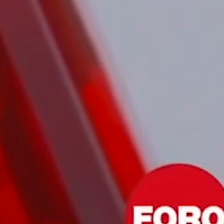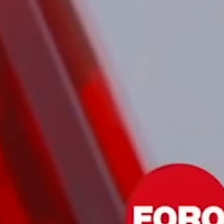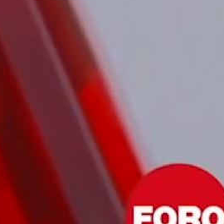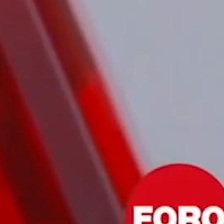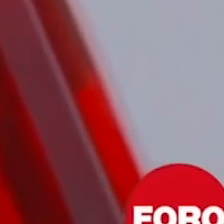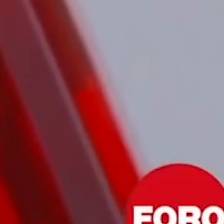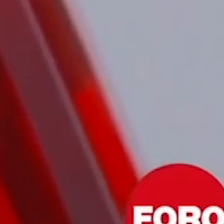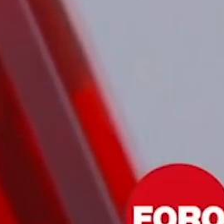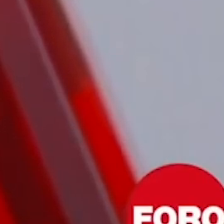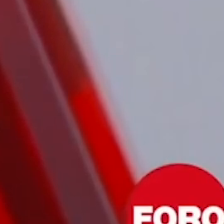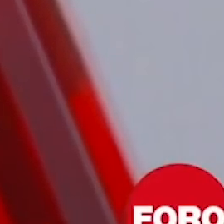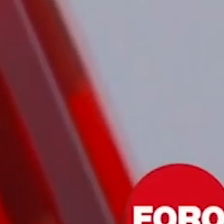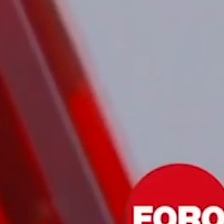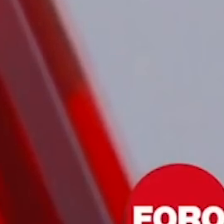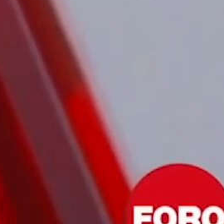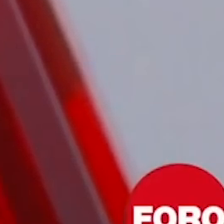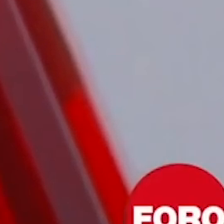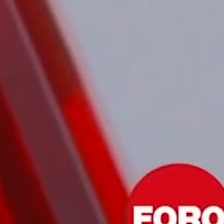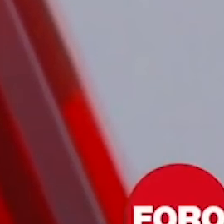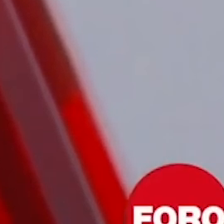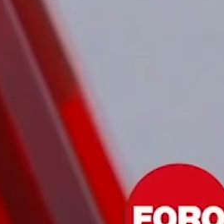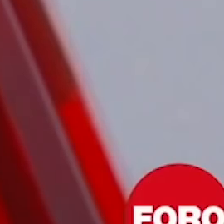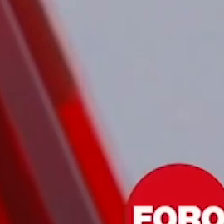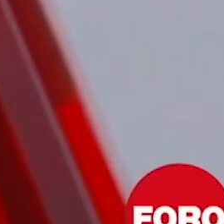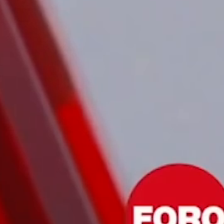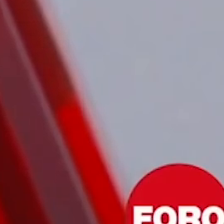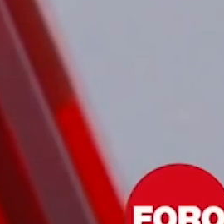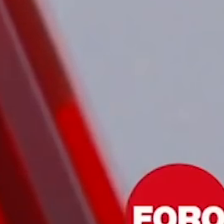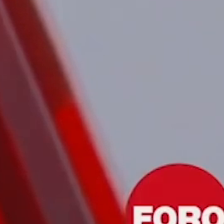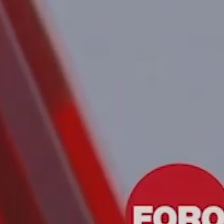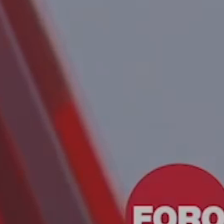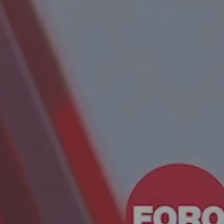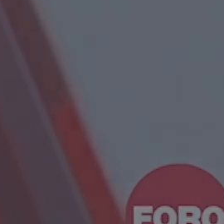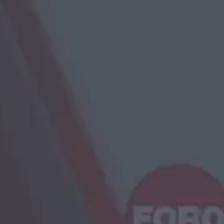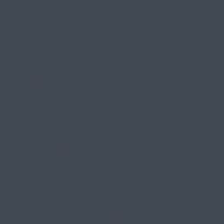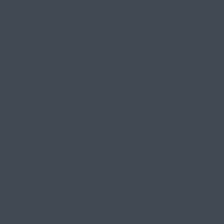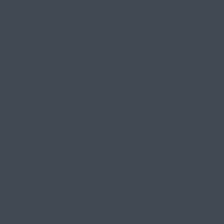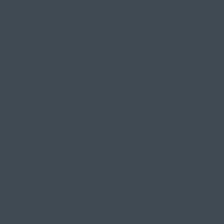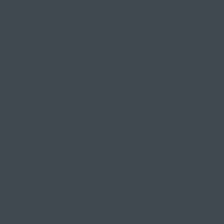296 casos confirmados más en las últimas 24 horas para llegar a 2.430.